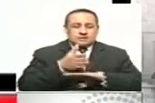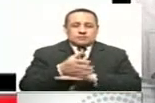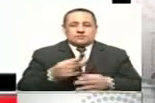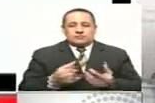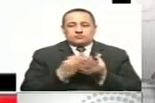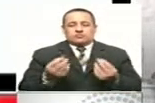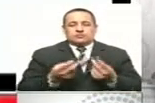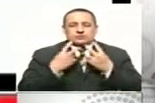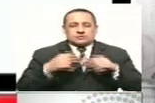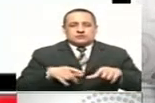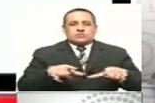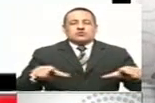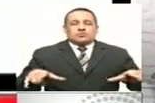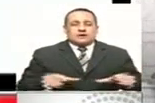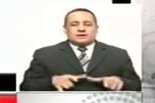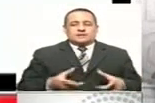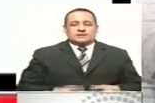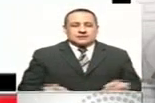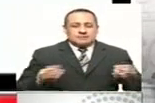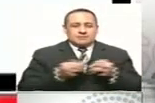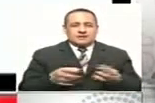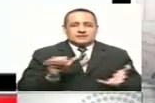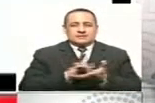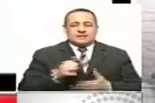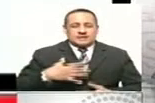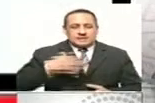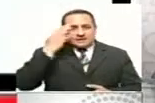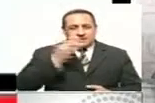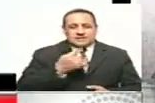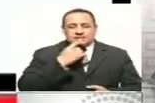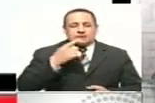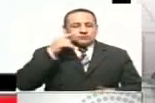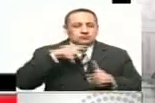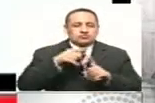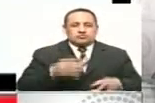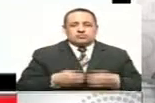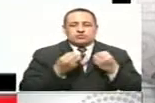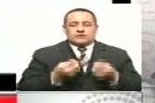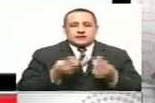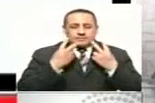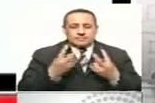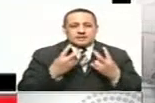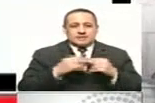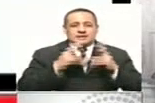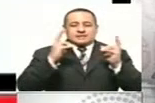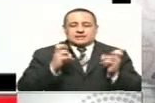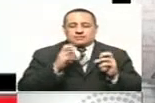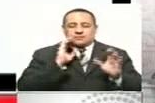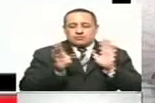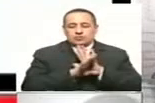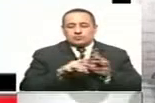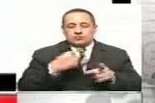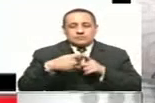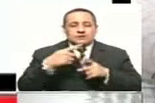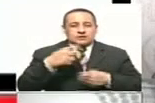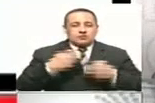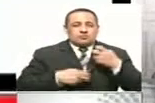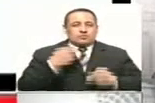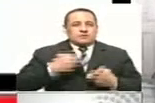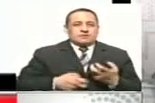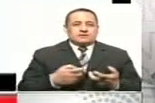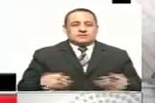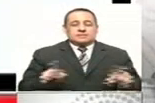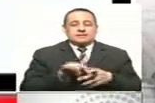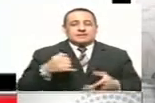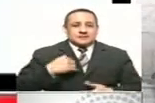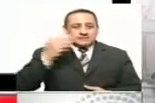uno de los sectores que consideramos estratégicos porque ve el tema de los conflictos. Y